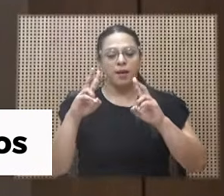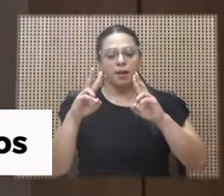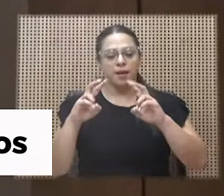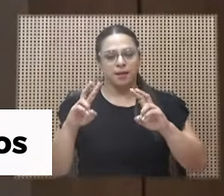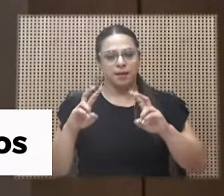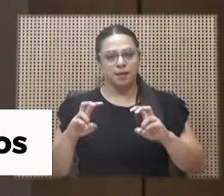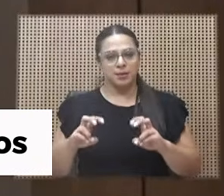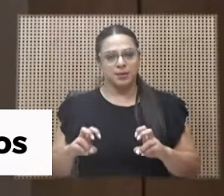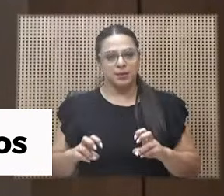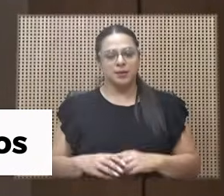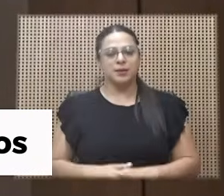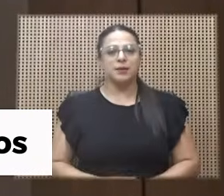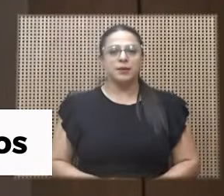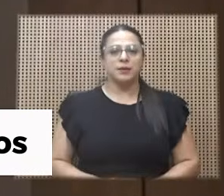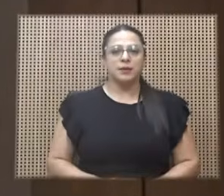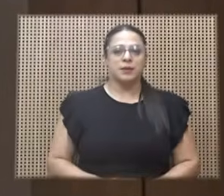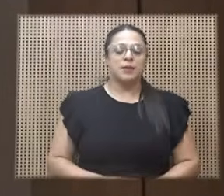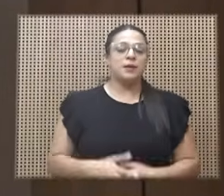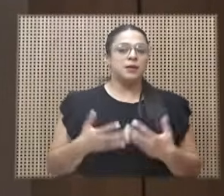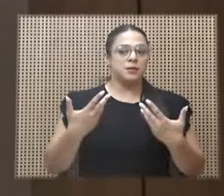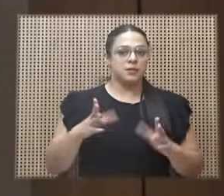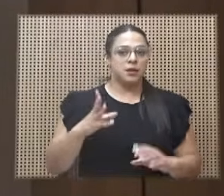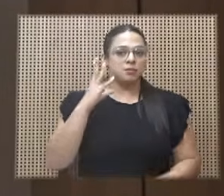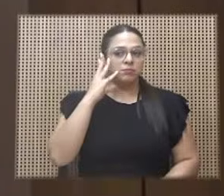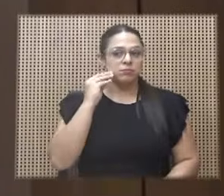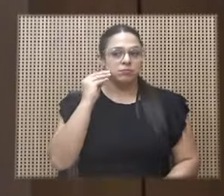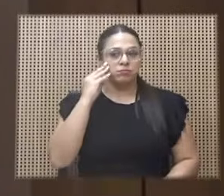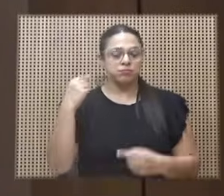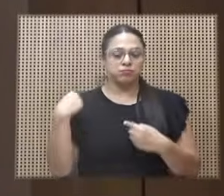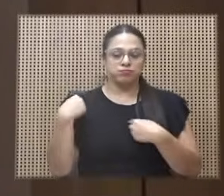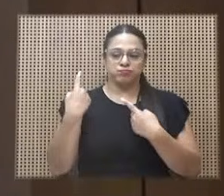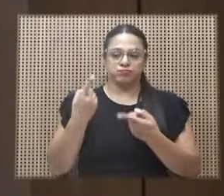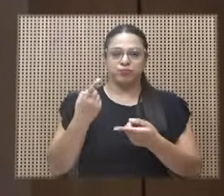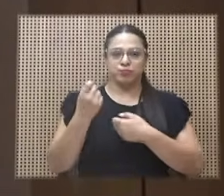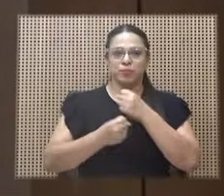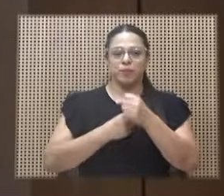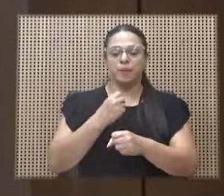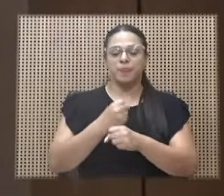de cerca hace ya algunos años. Es el voto